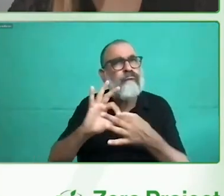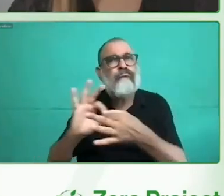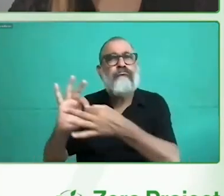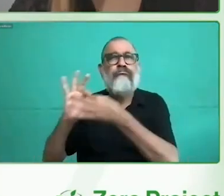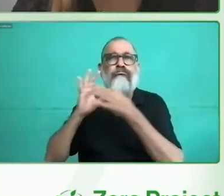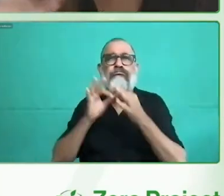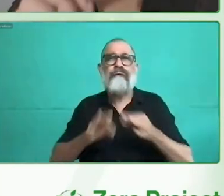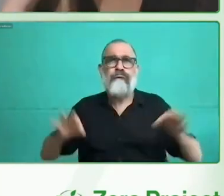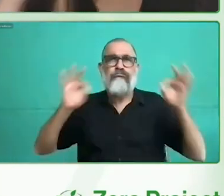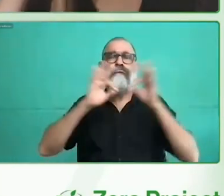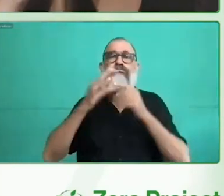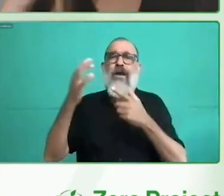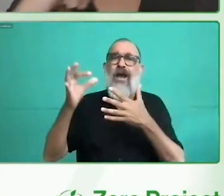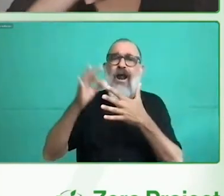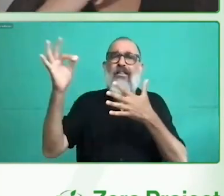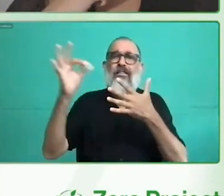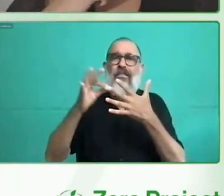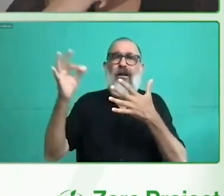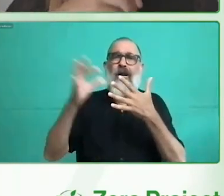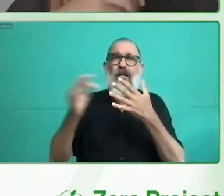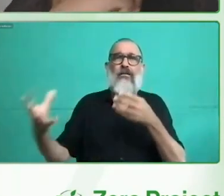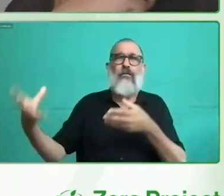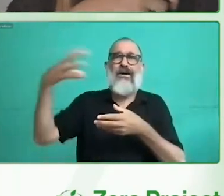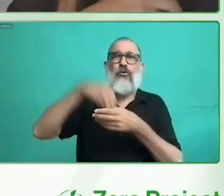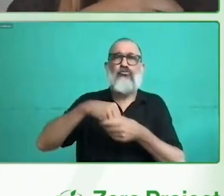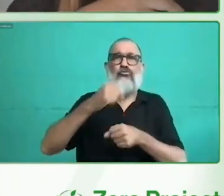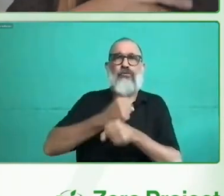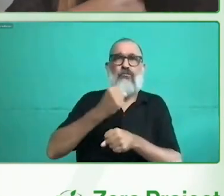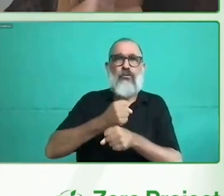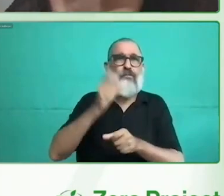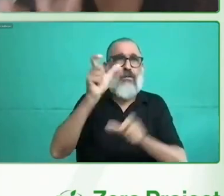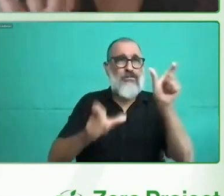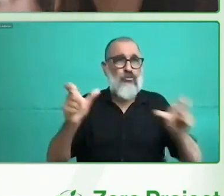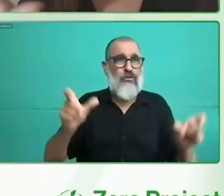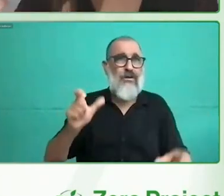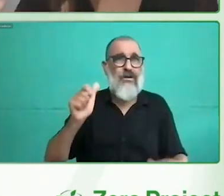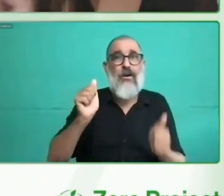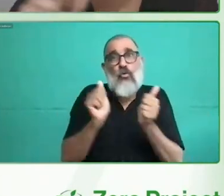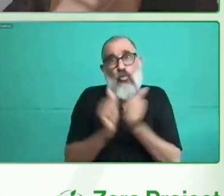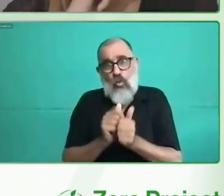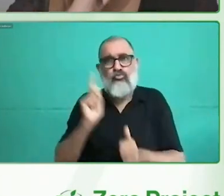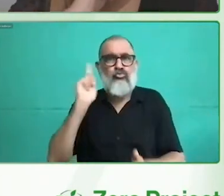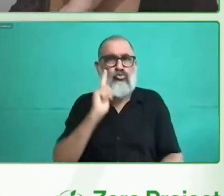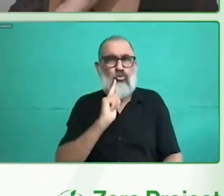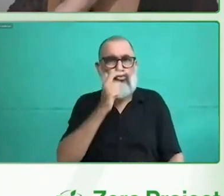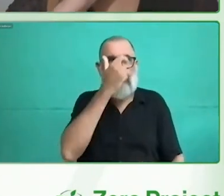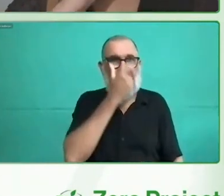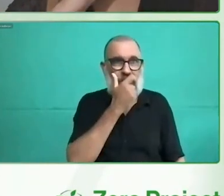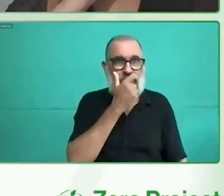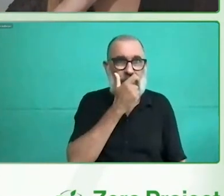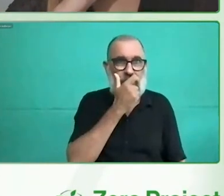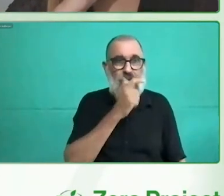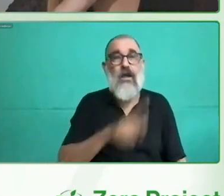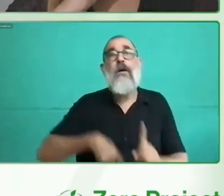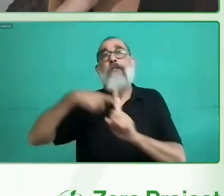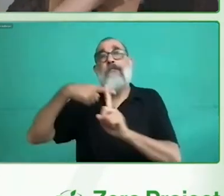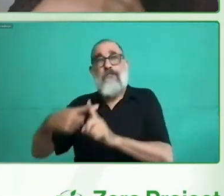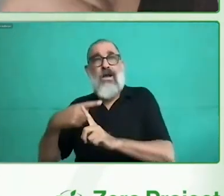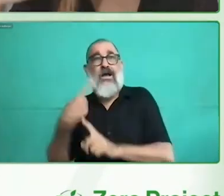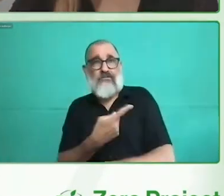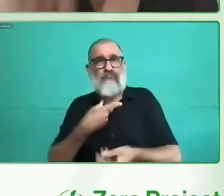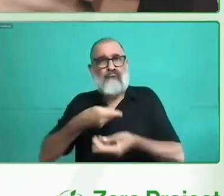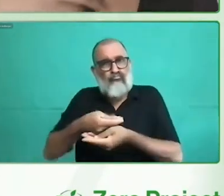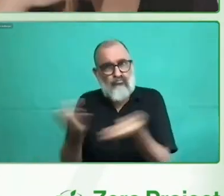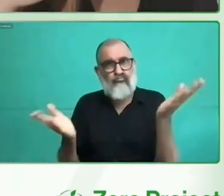demostrado ser un valor diferenciador entre iniciativas que han perdurado y otras que se han ido perdiendo en el camino. Con este modelo que